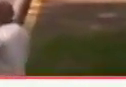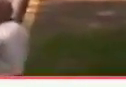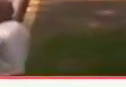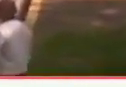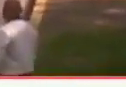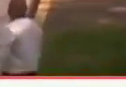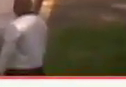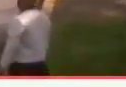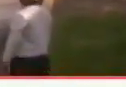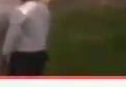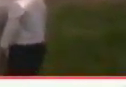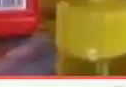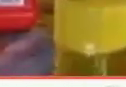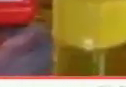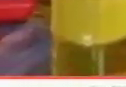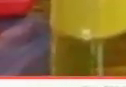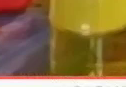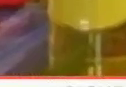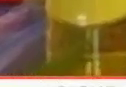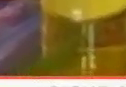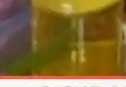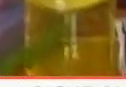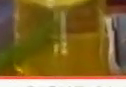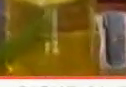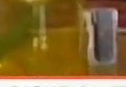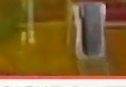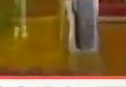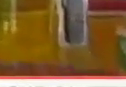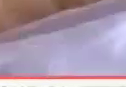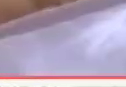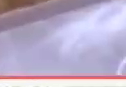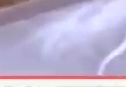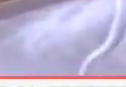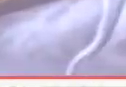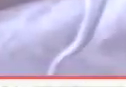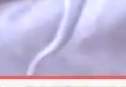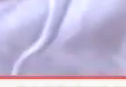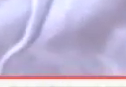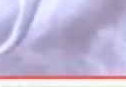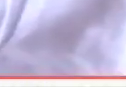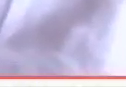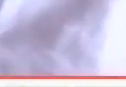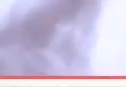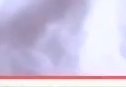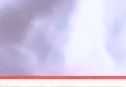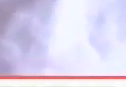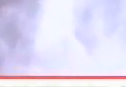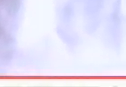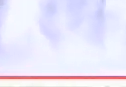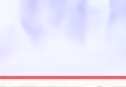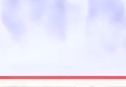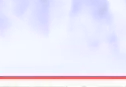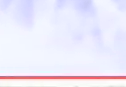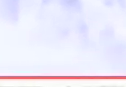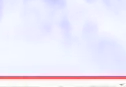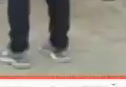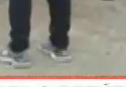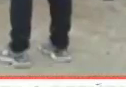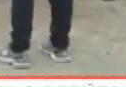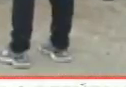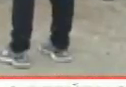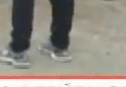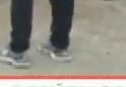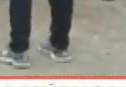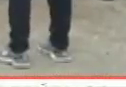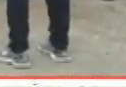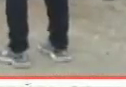2020 ya estamos iniciando desde ya desde mes de agosto del año 2019 para el